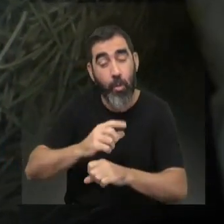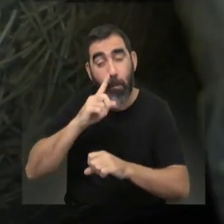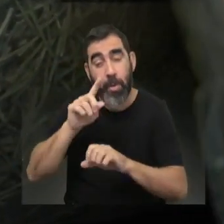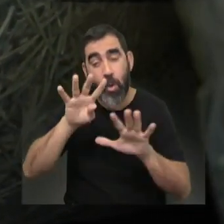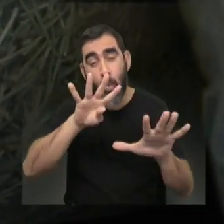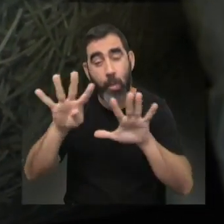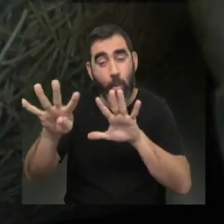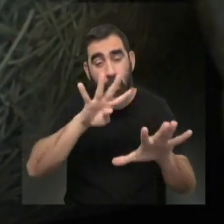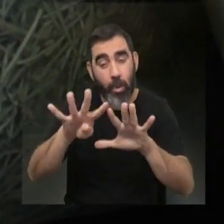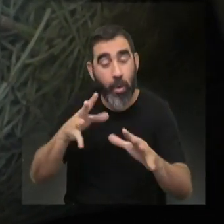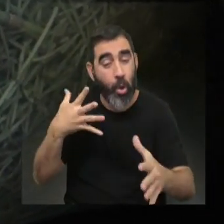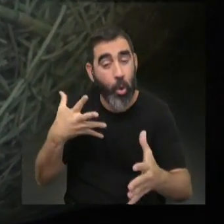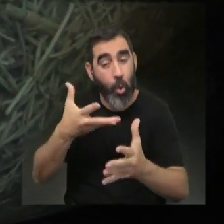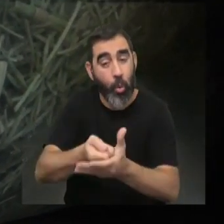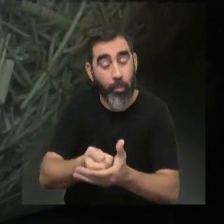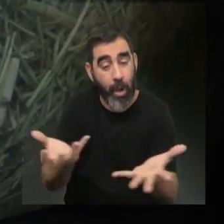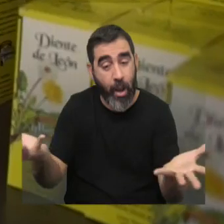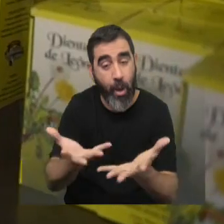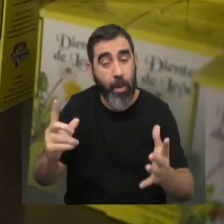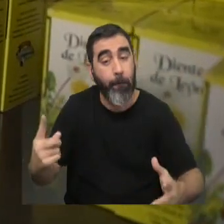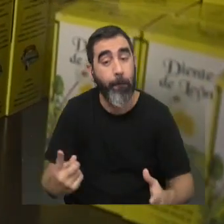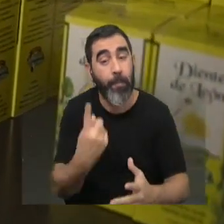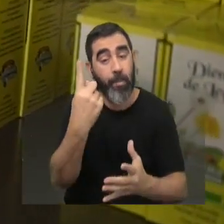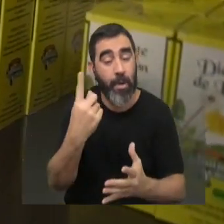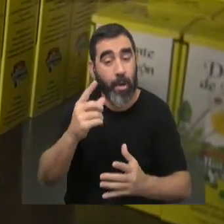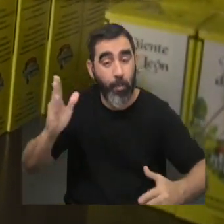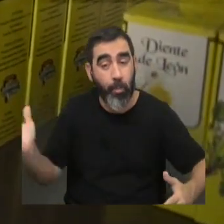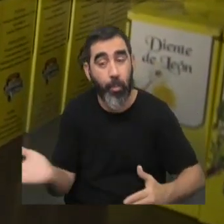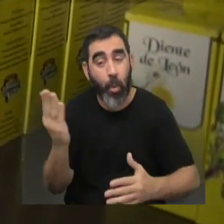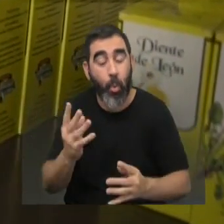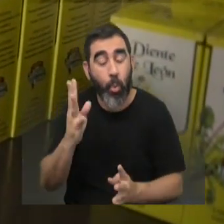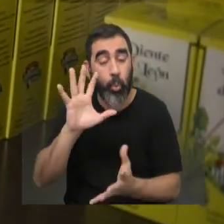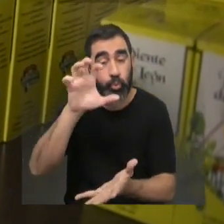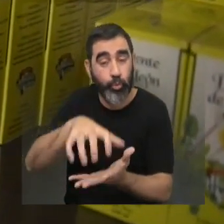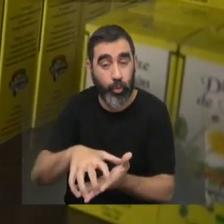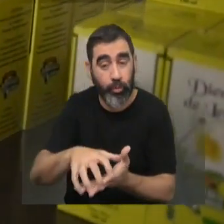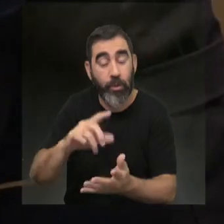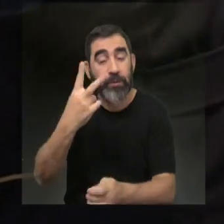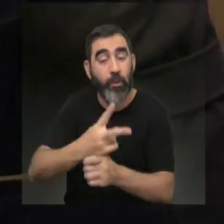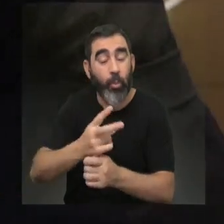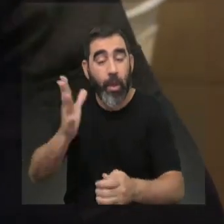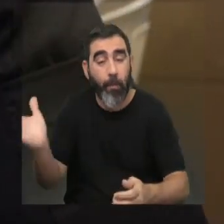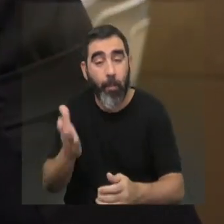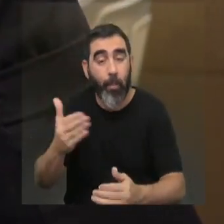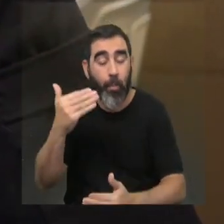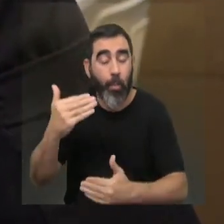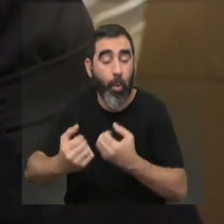99, compramos la que es hoy en día nuestra primera planta de producción, y años después nuestra segunda planta de